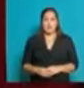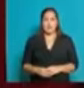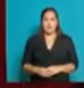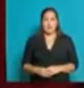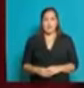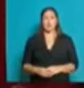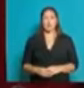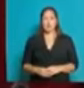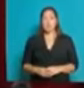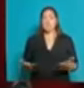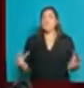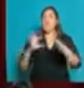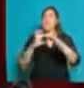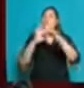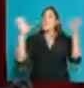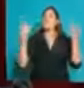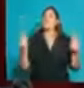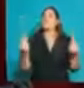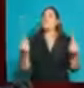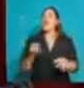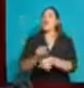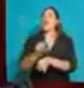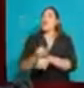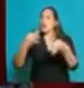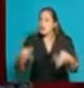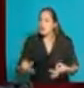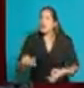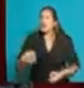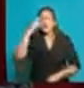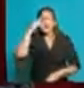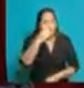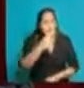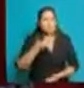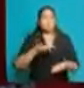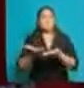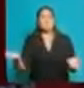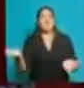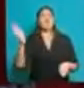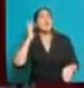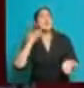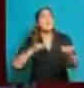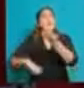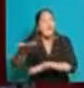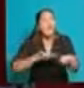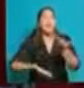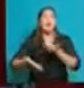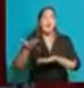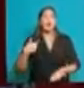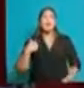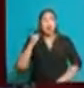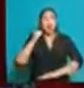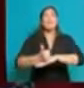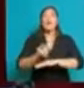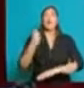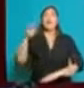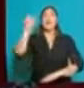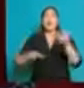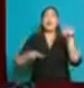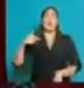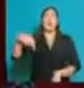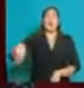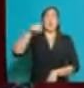Vivir en democracia es educación, es respetar al otro, es escuchar y dialogar. Y estoy acá porque me votaron los